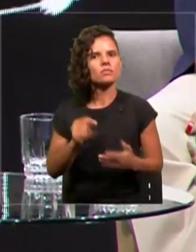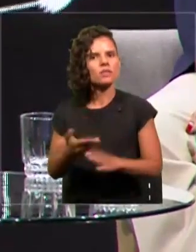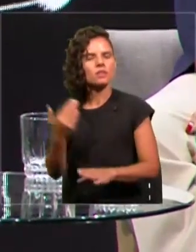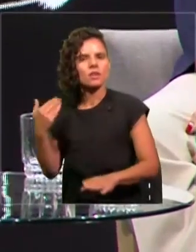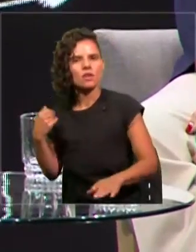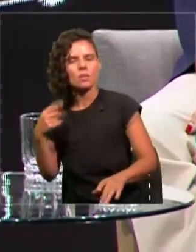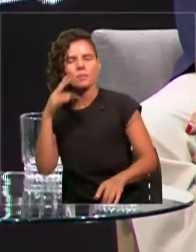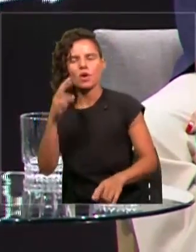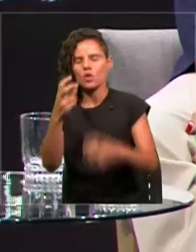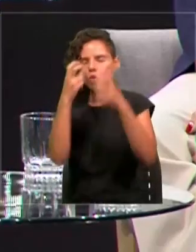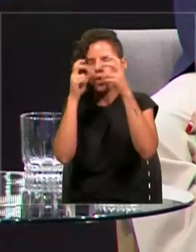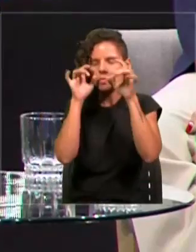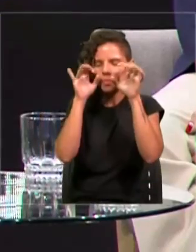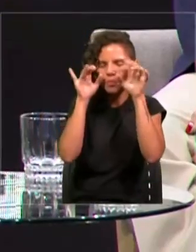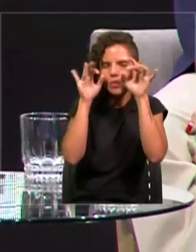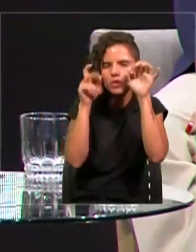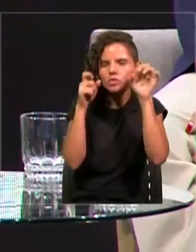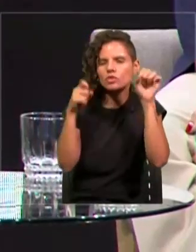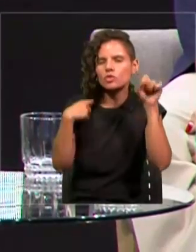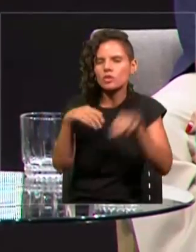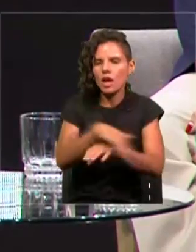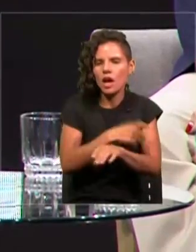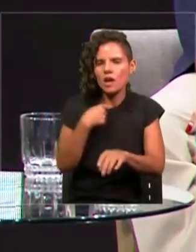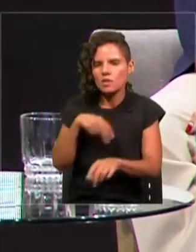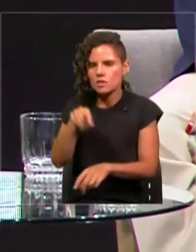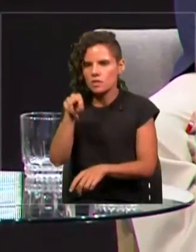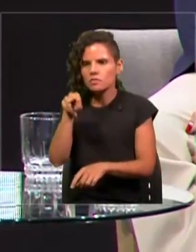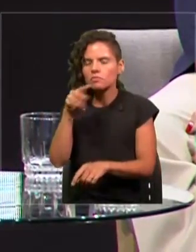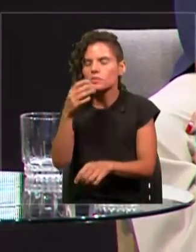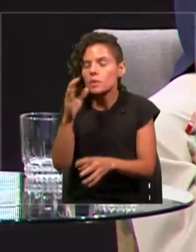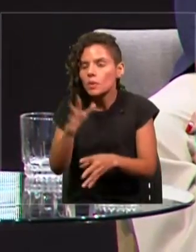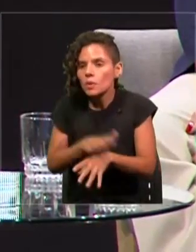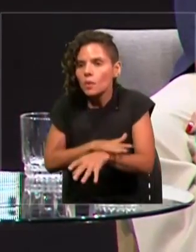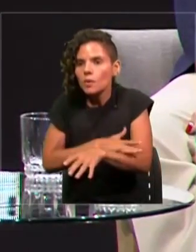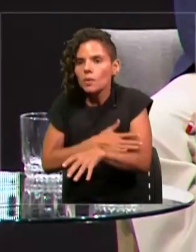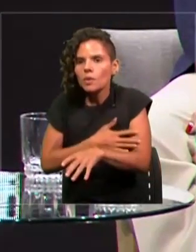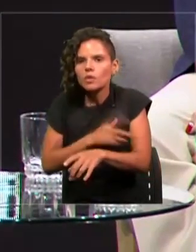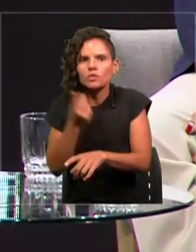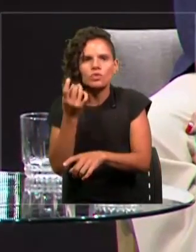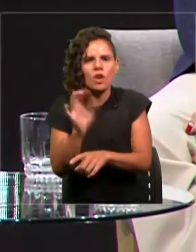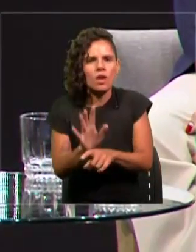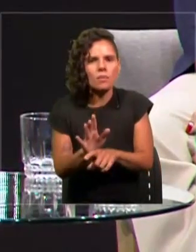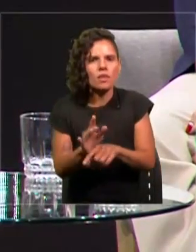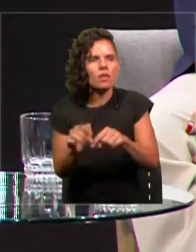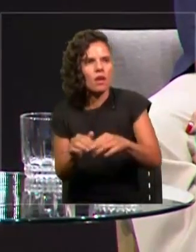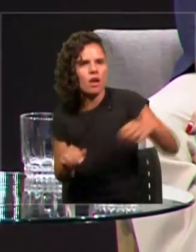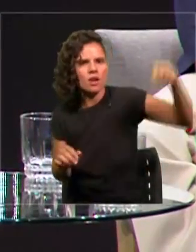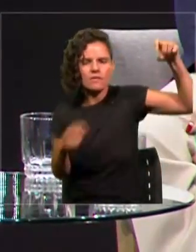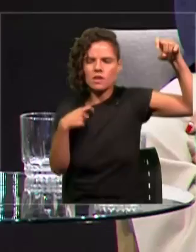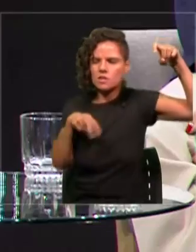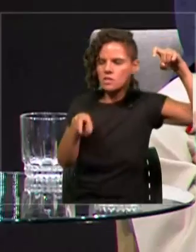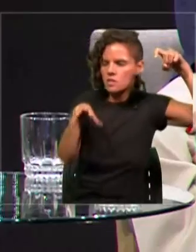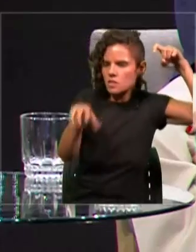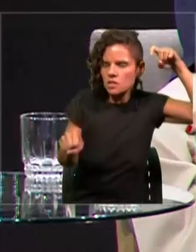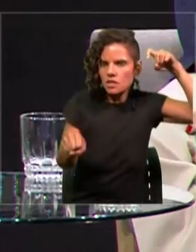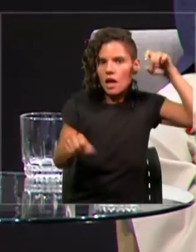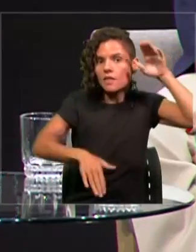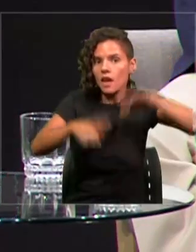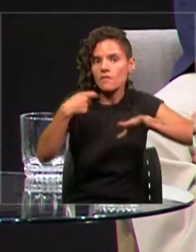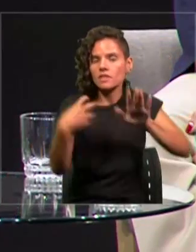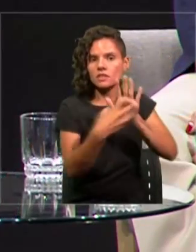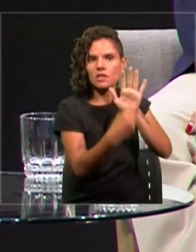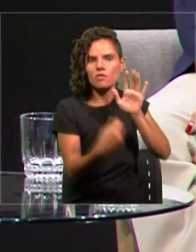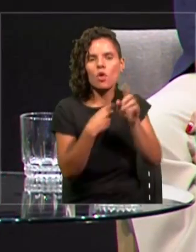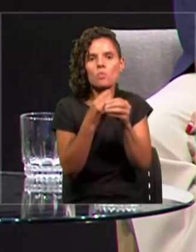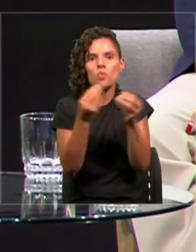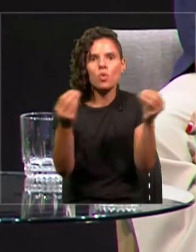ojo emocionado que observa detrás de unas cañas que el ojo sanguinoso que domina solo desde arriba. Tal vez el símbolo fuera demasiado el del huemul,